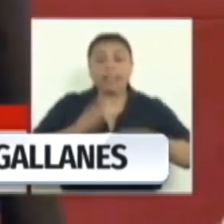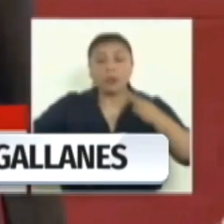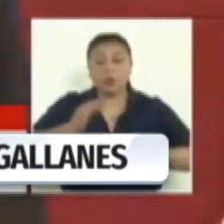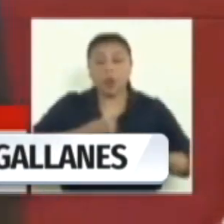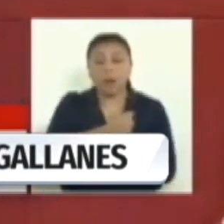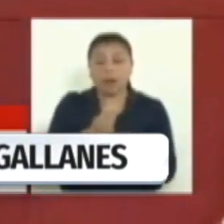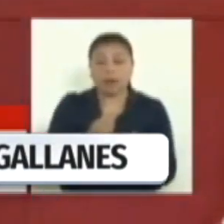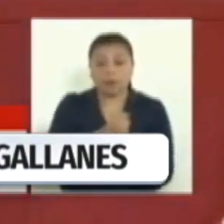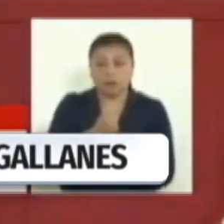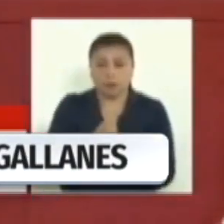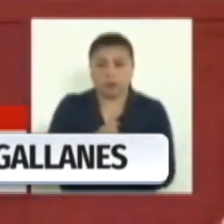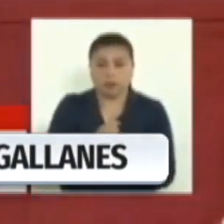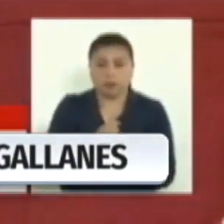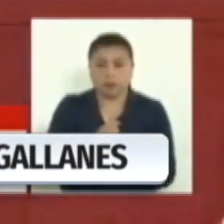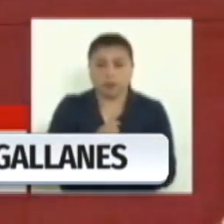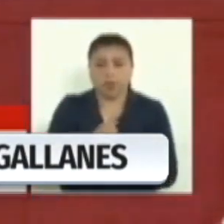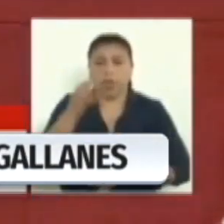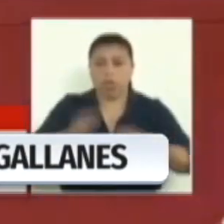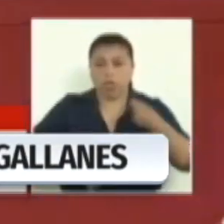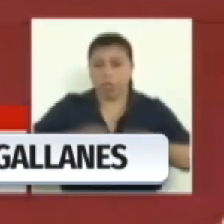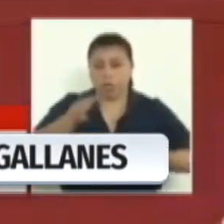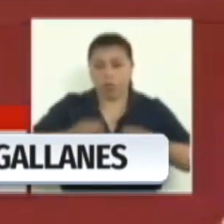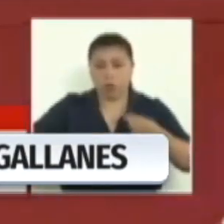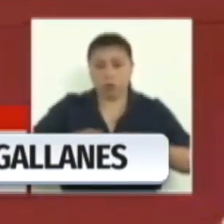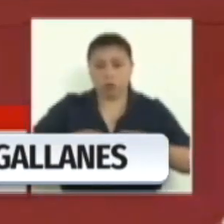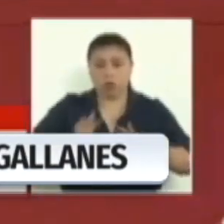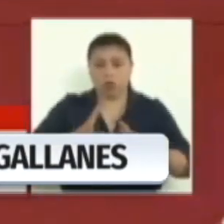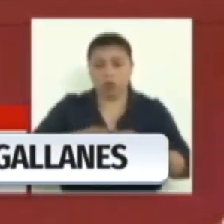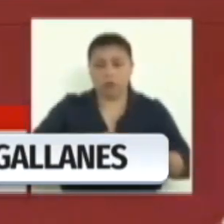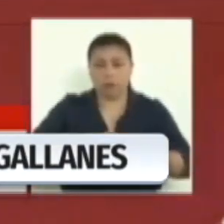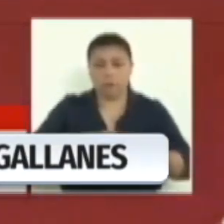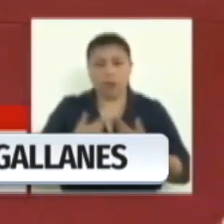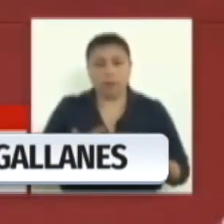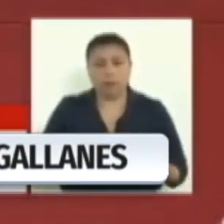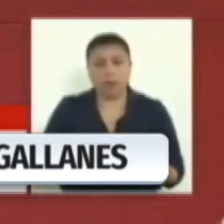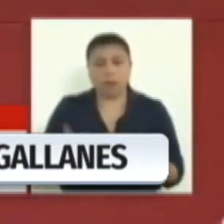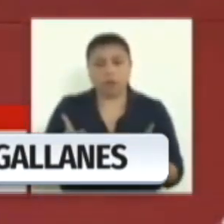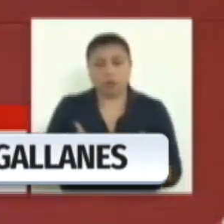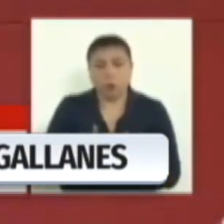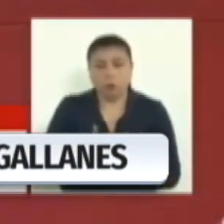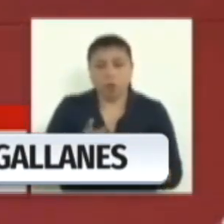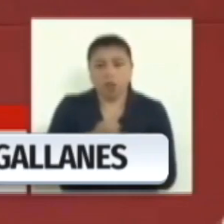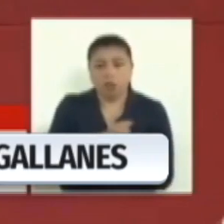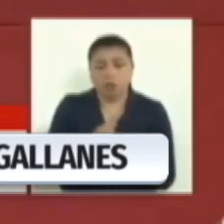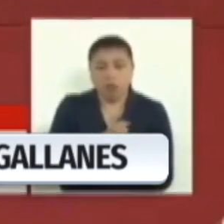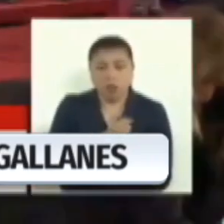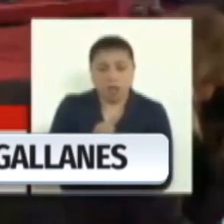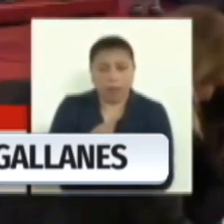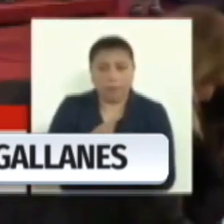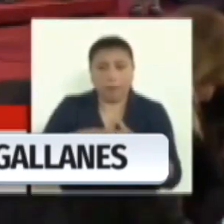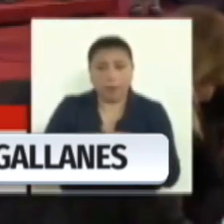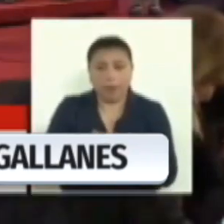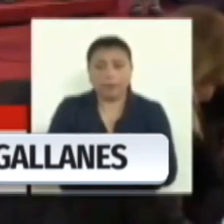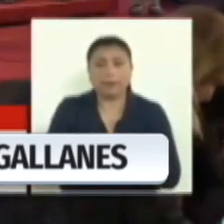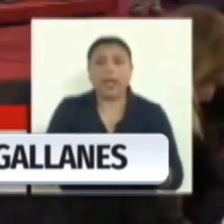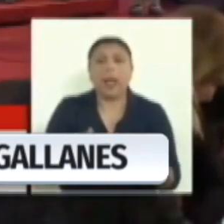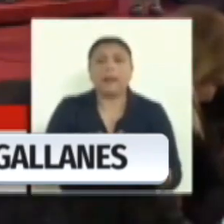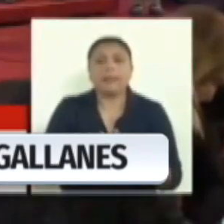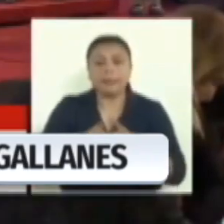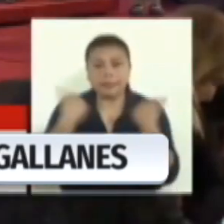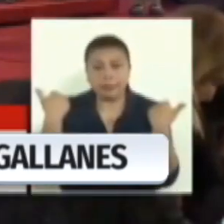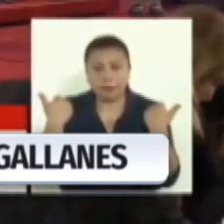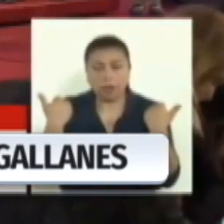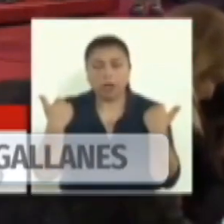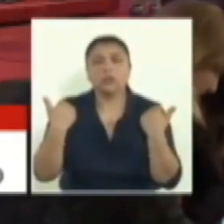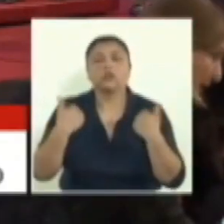tramitación, sustrayéndolo de los juzgados de familia. Con esto, simplificaríamos los trámites para el acceso a este tipo de divorcio, dada